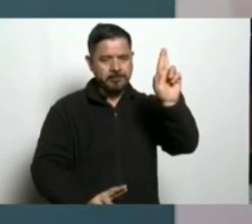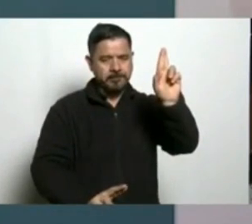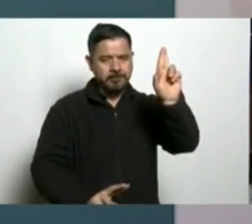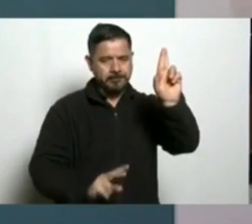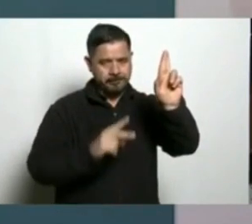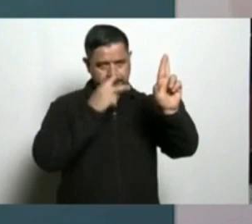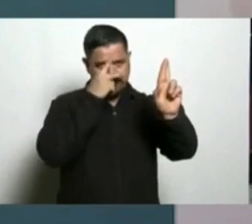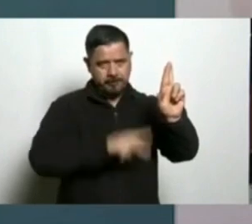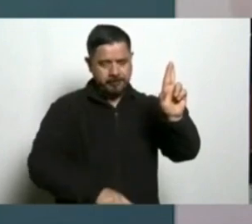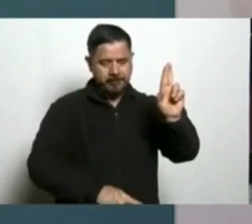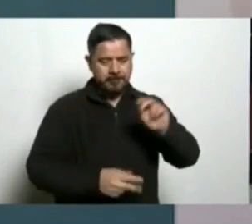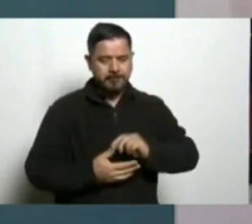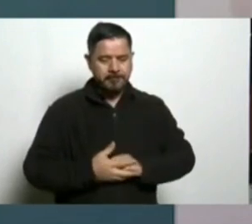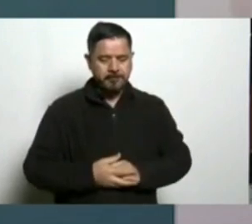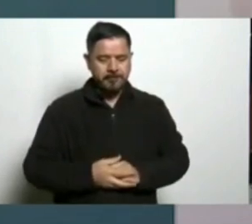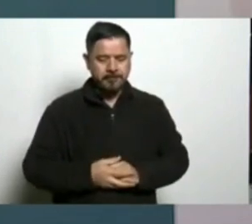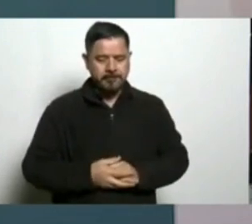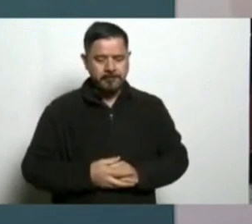que